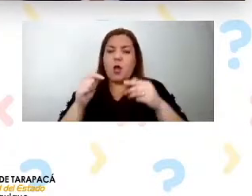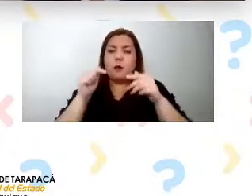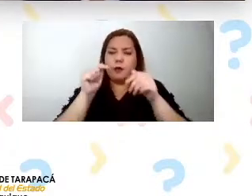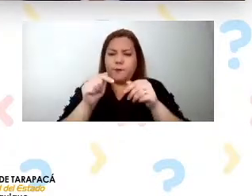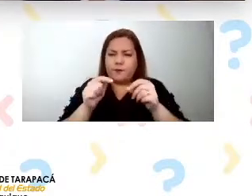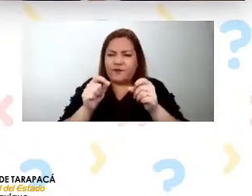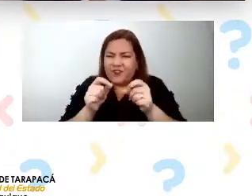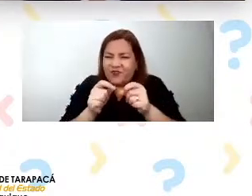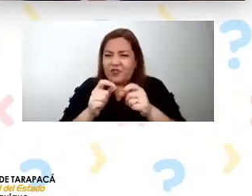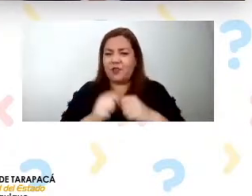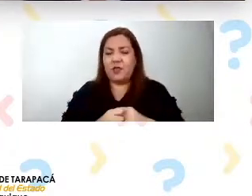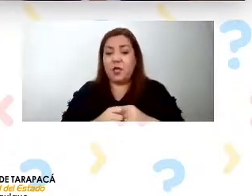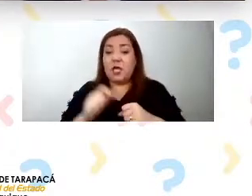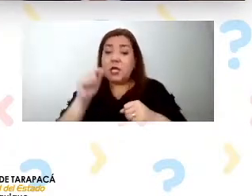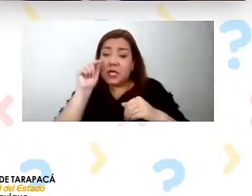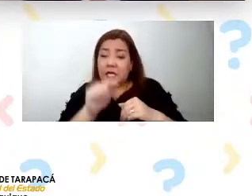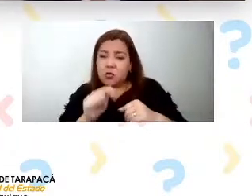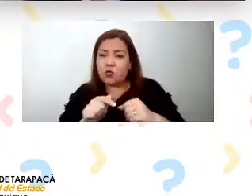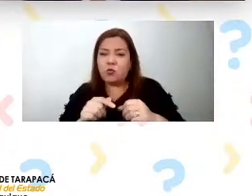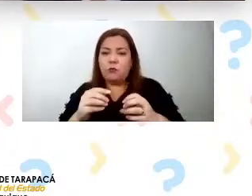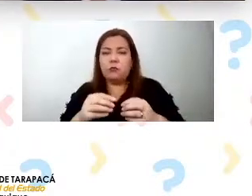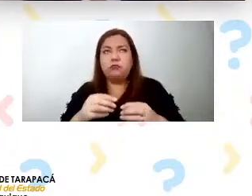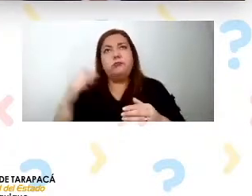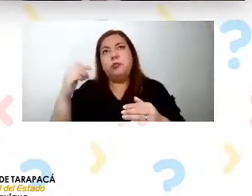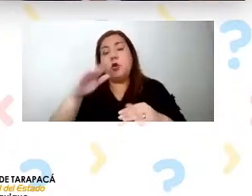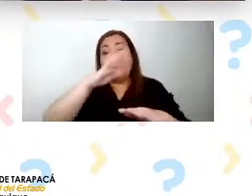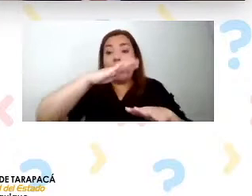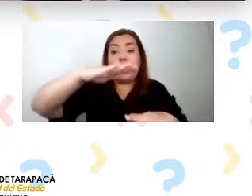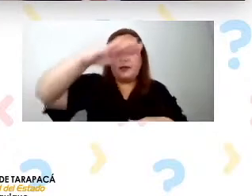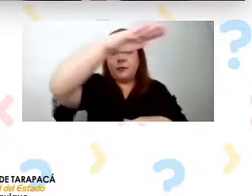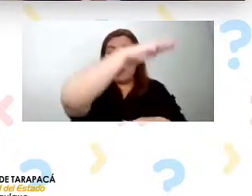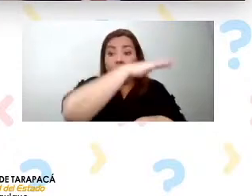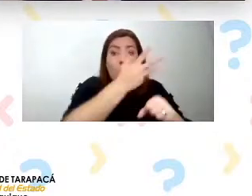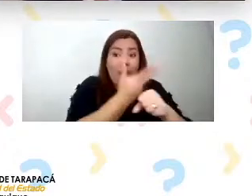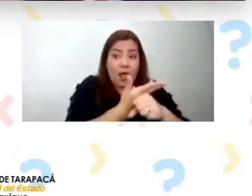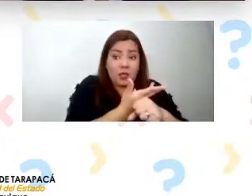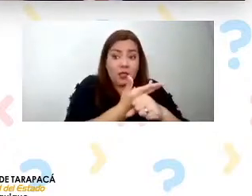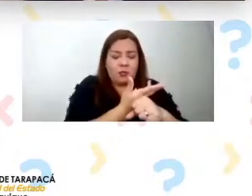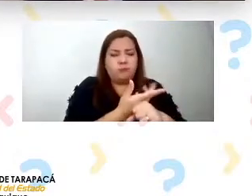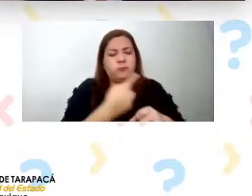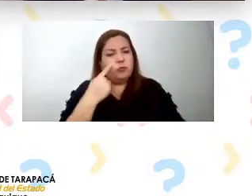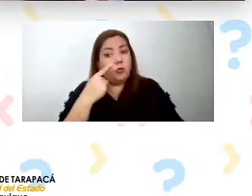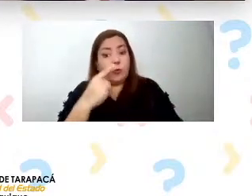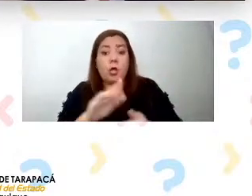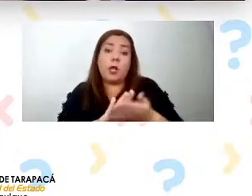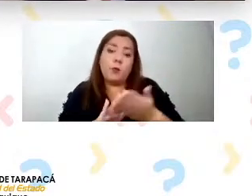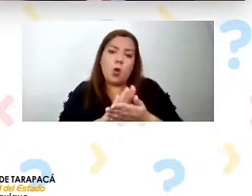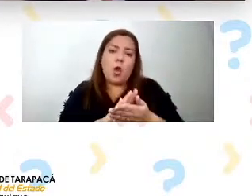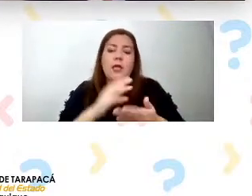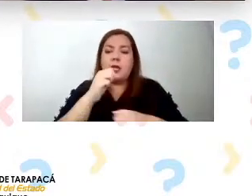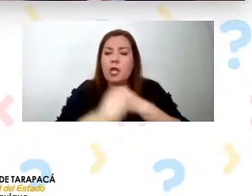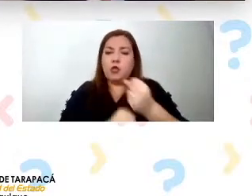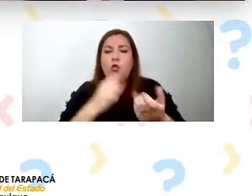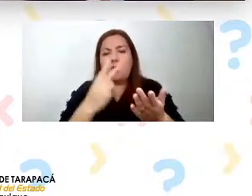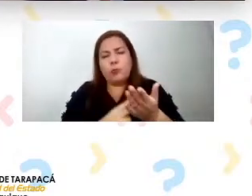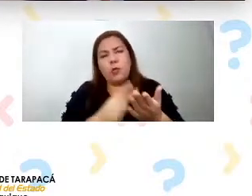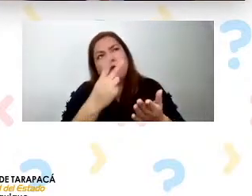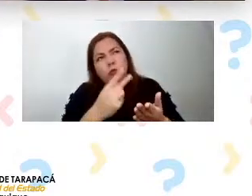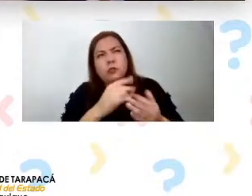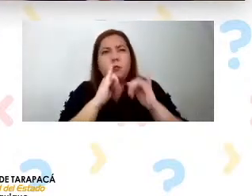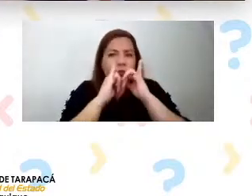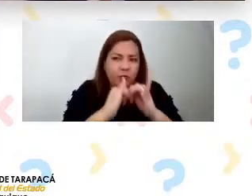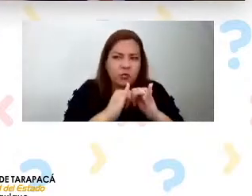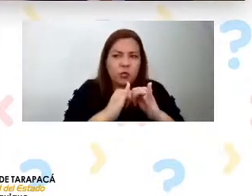cierto?, de lo que ocurre en el altiplano. Entonces tenemos detectado en el año 2012, en el año